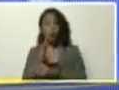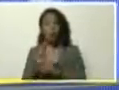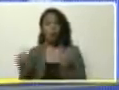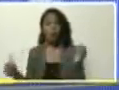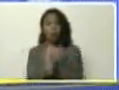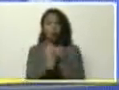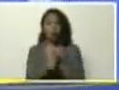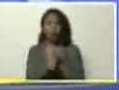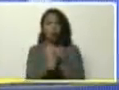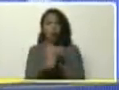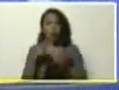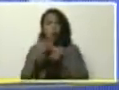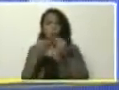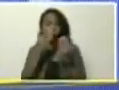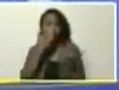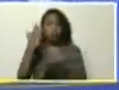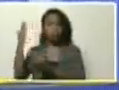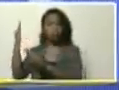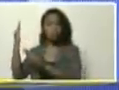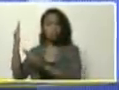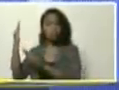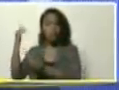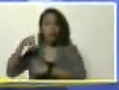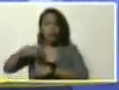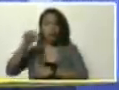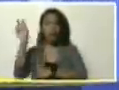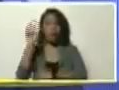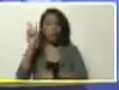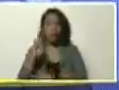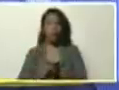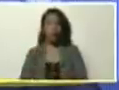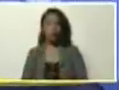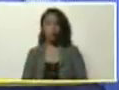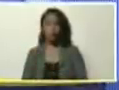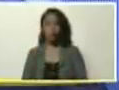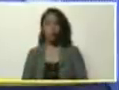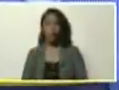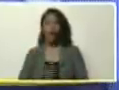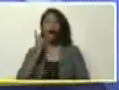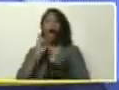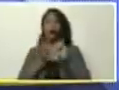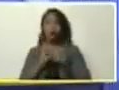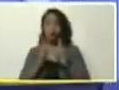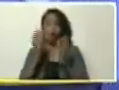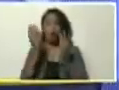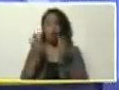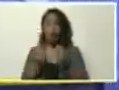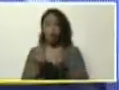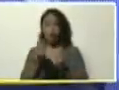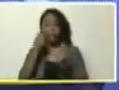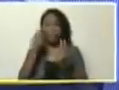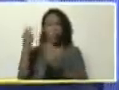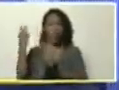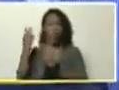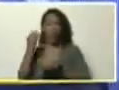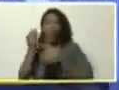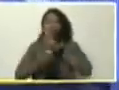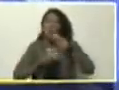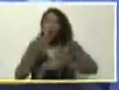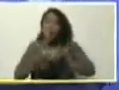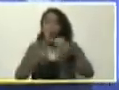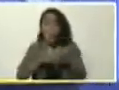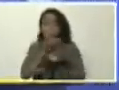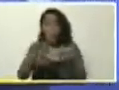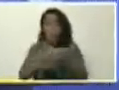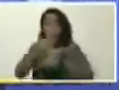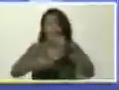encontrarán como los que acaban de ver en Venezuela. Algunas cifras para que veamos la magnitud del daño